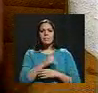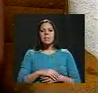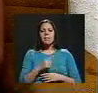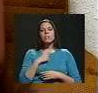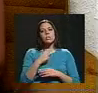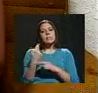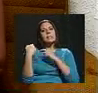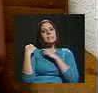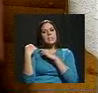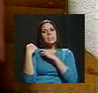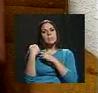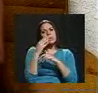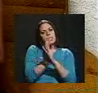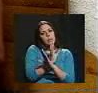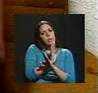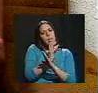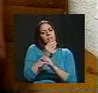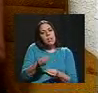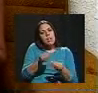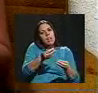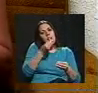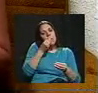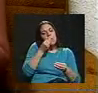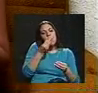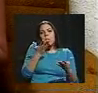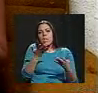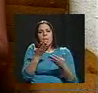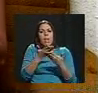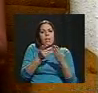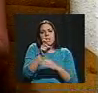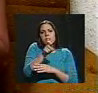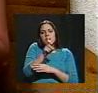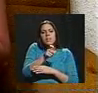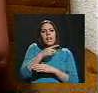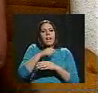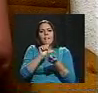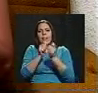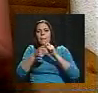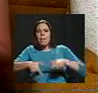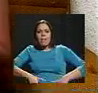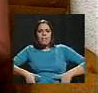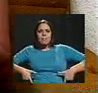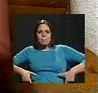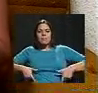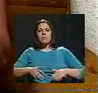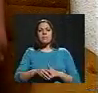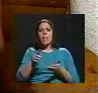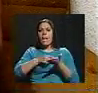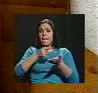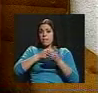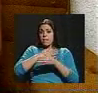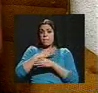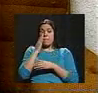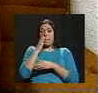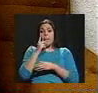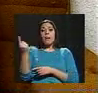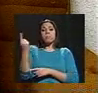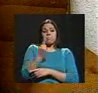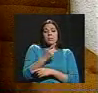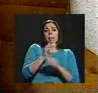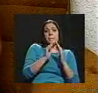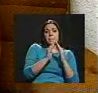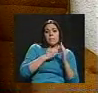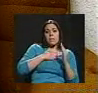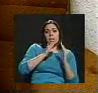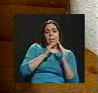más responsable para cuidarle y darle la comida y lo que ocupara, el pañal y todo. A veces mi mamá venía y me ayudaba en las tardes,